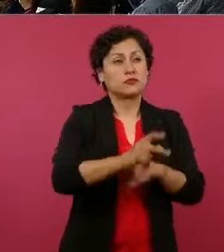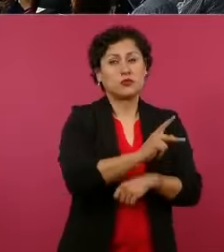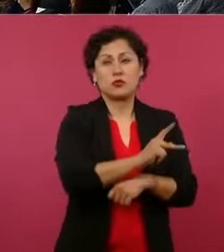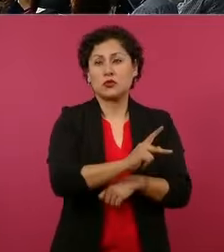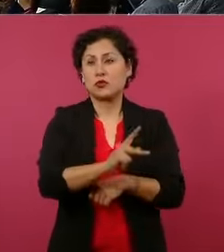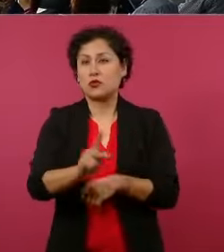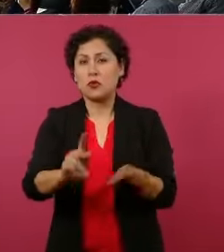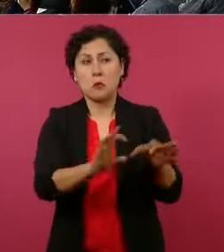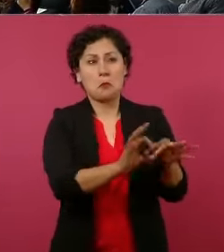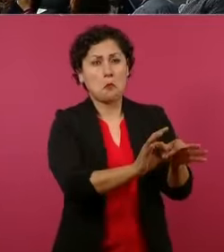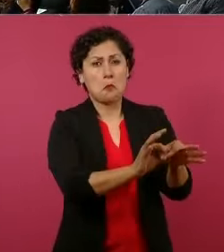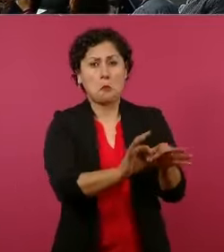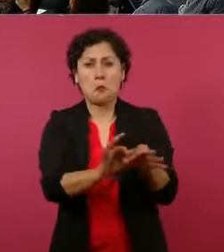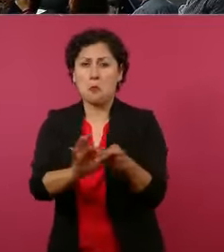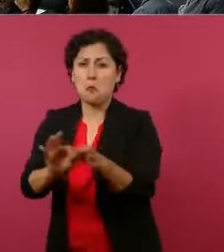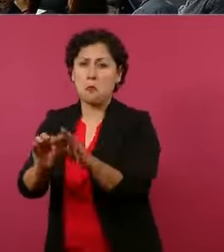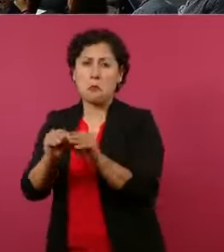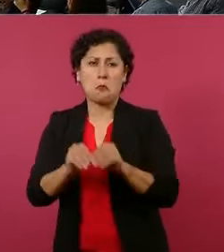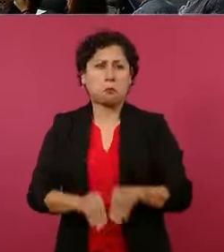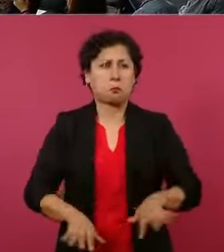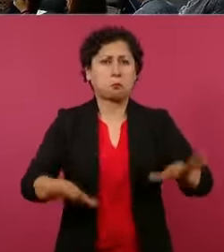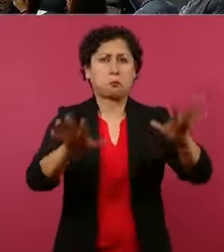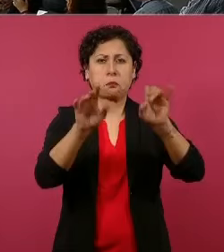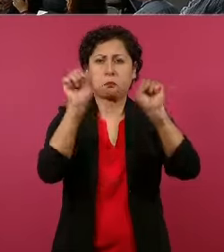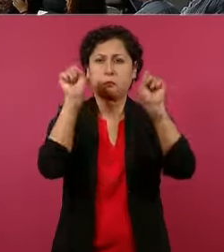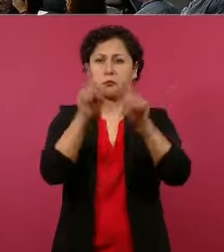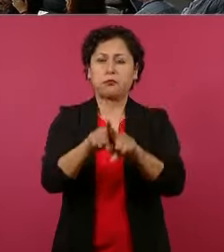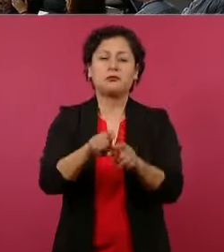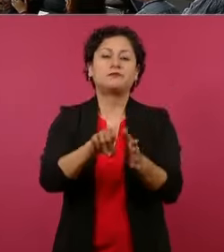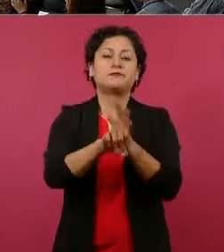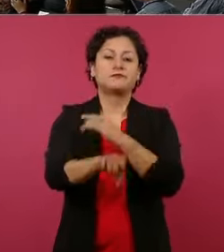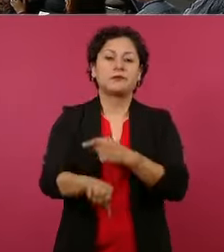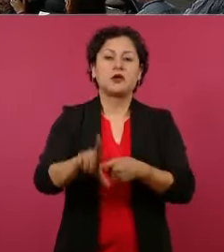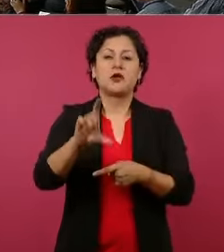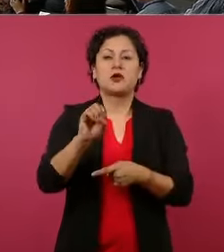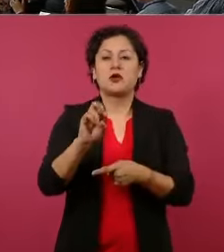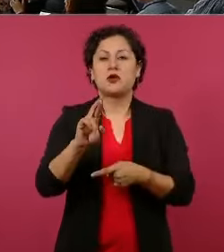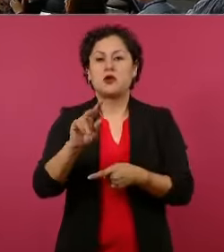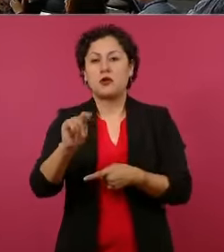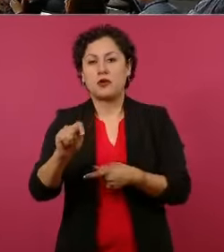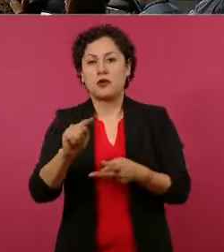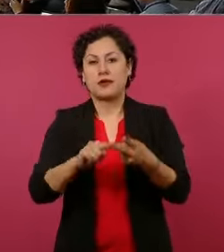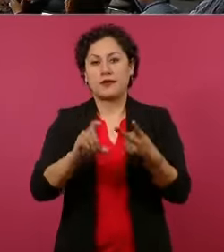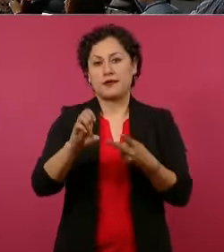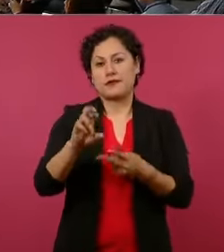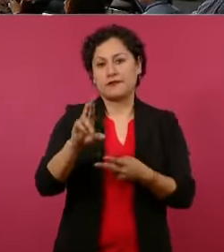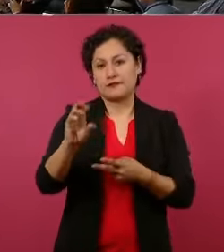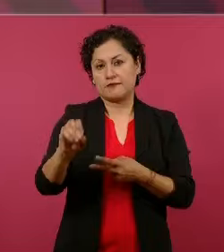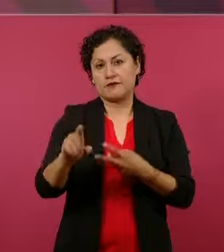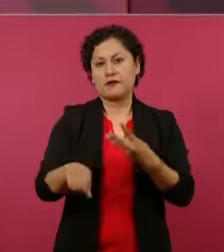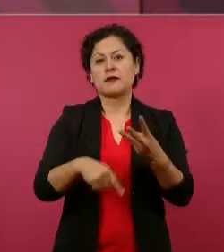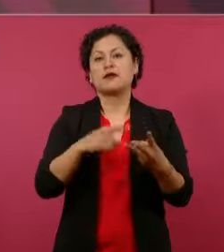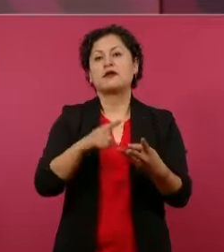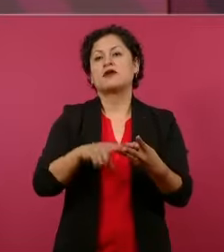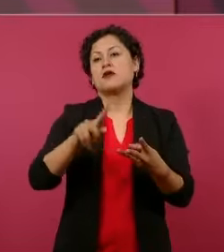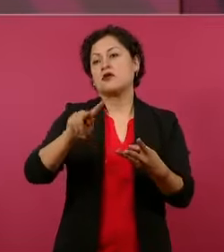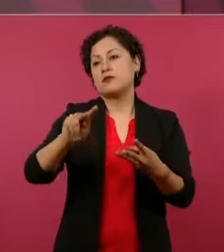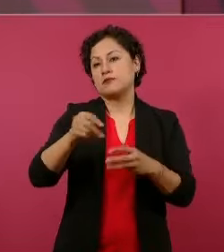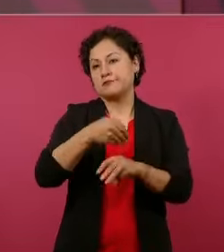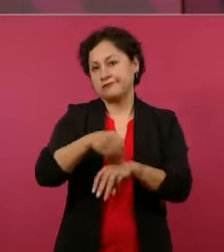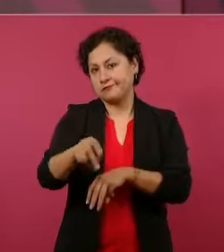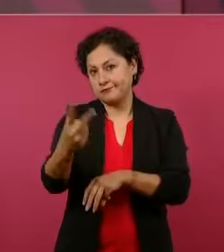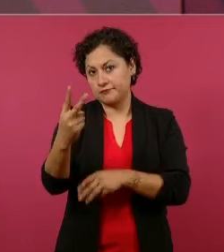lores demol Ciro los de Televisa Radio